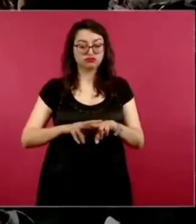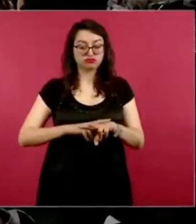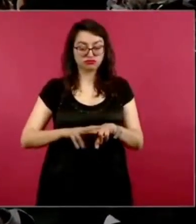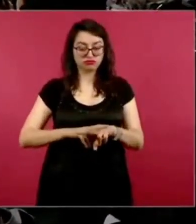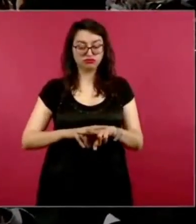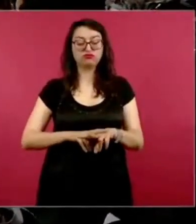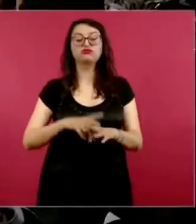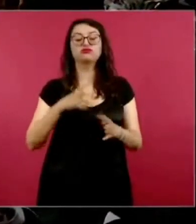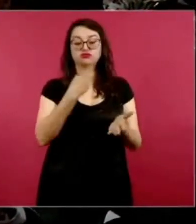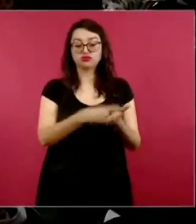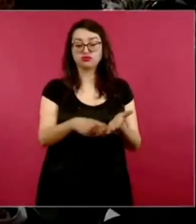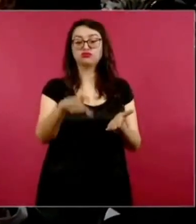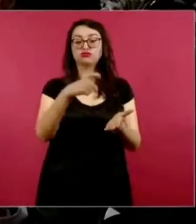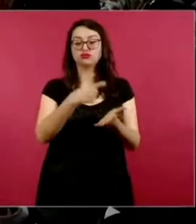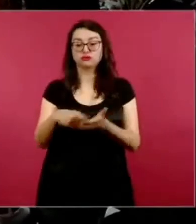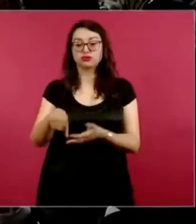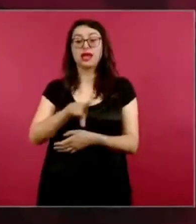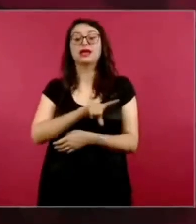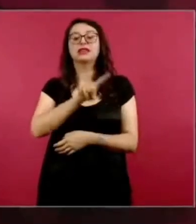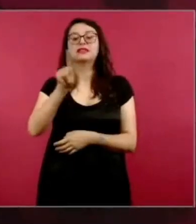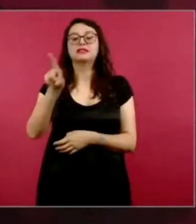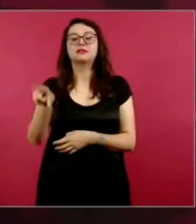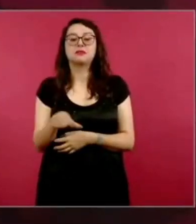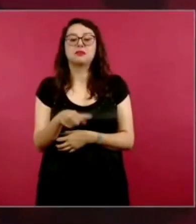Claro que se filtra la información